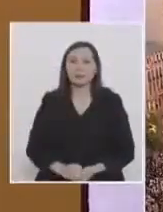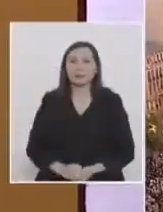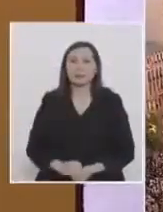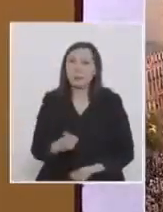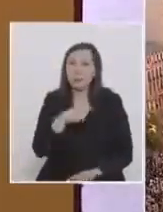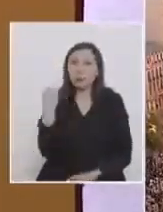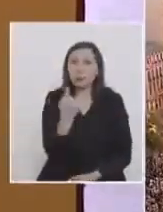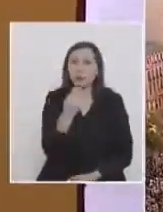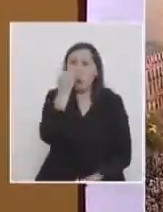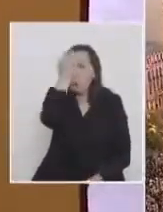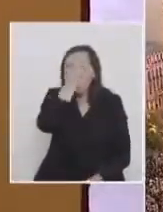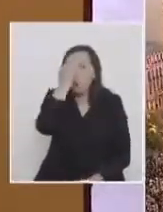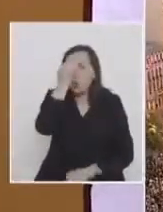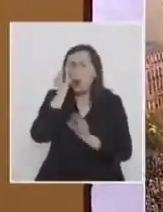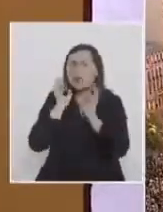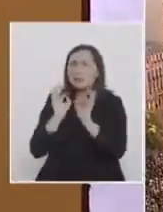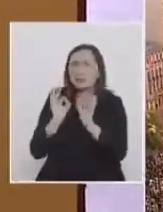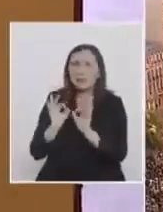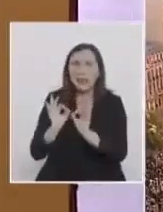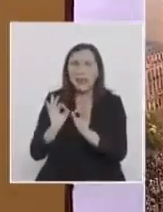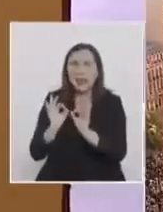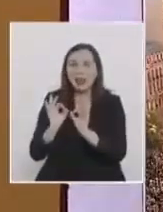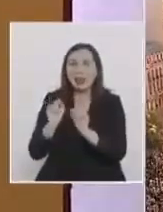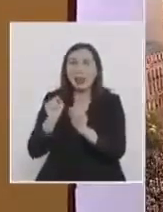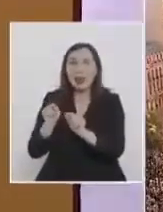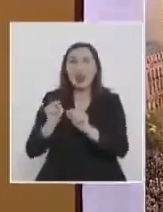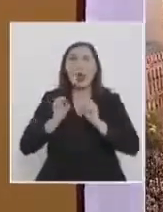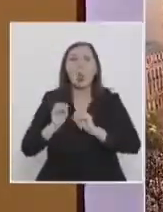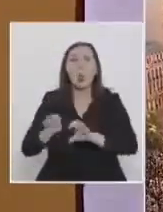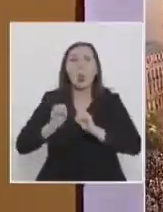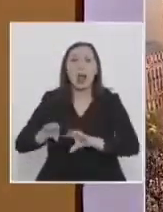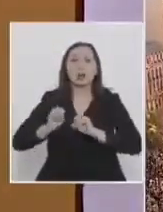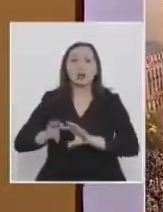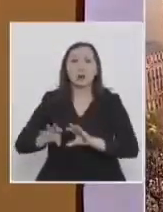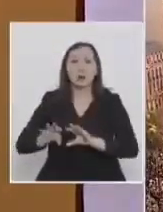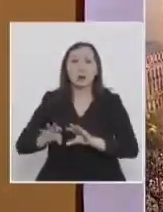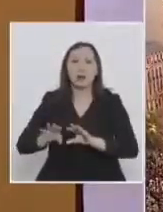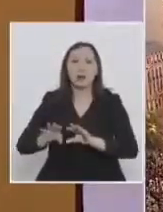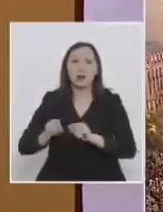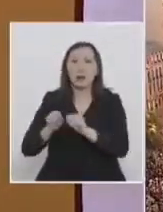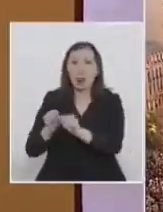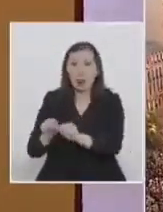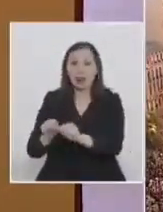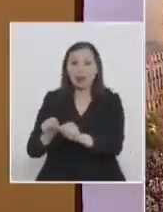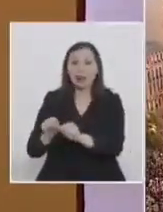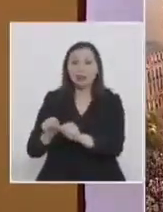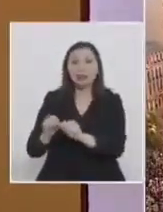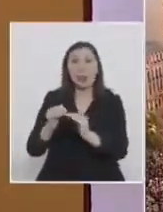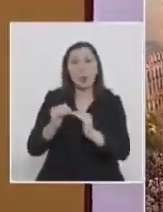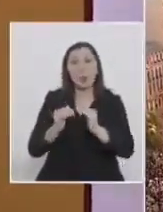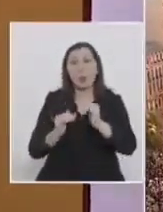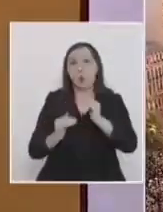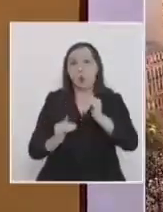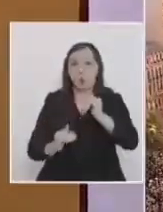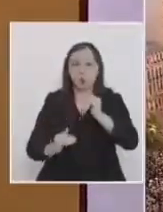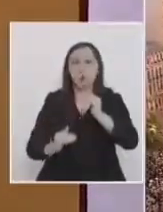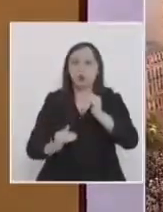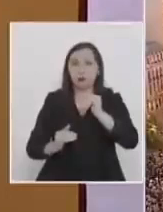Nos vamos a preocupar específicamente por la educación, donde ha habido una brecha